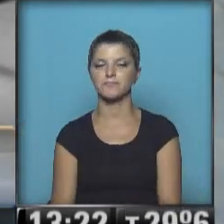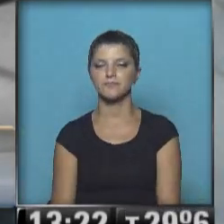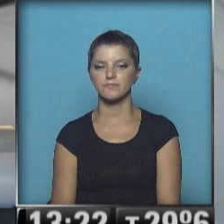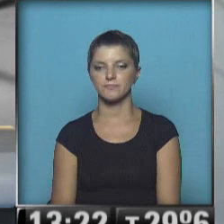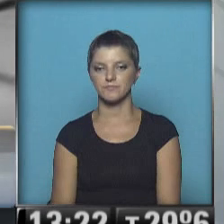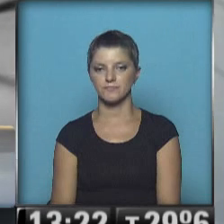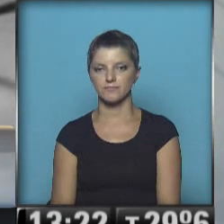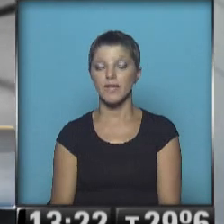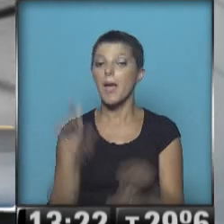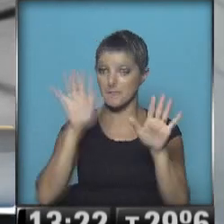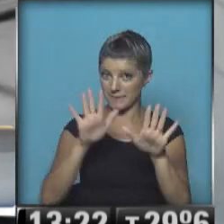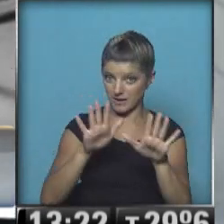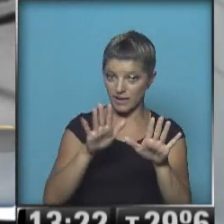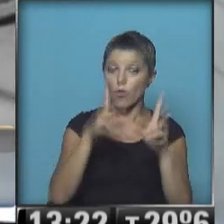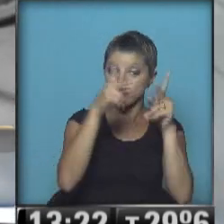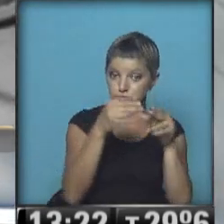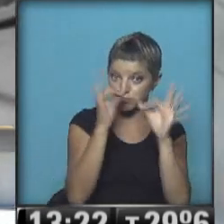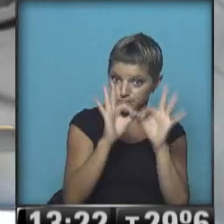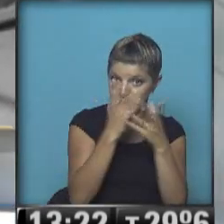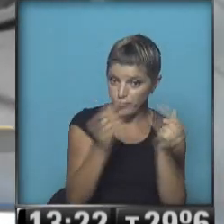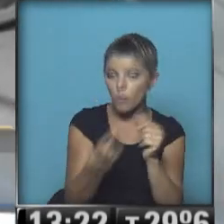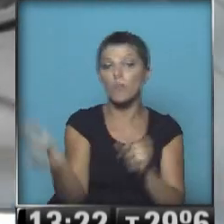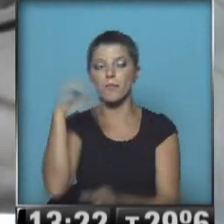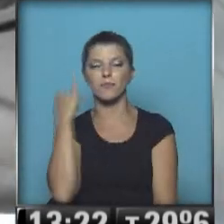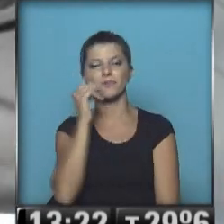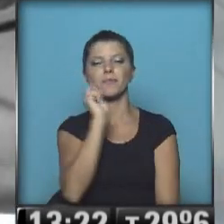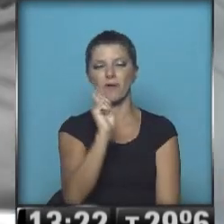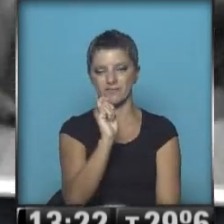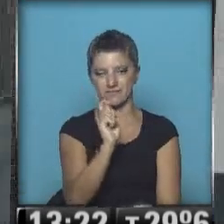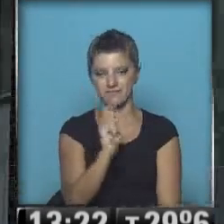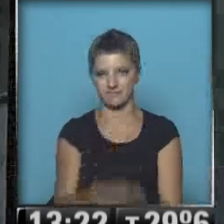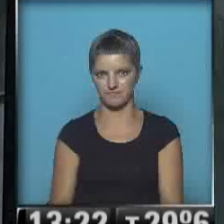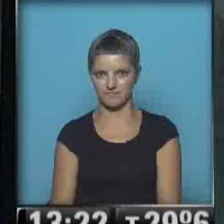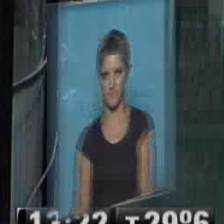0709 no se vayan porque al regreso le contamos eso y mucho más ya